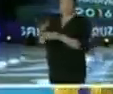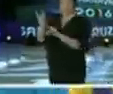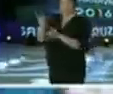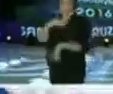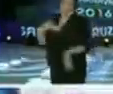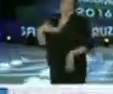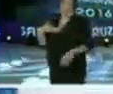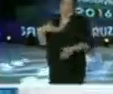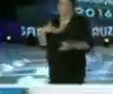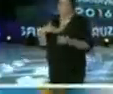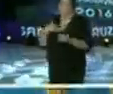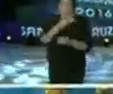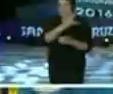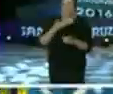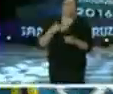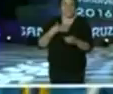dorada.